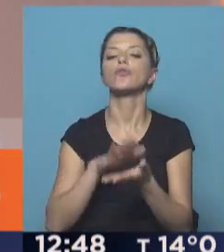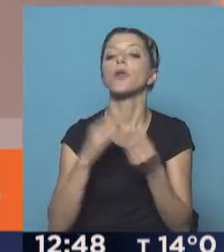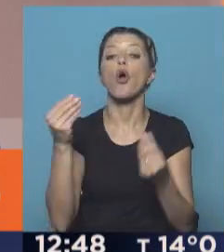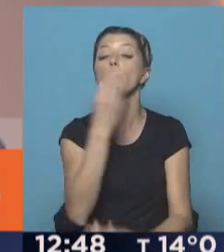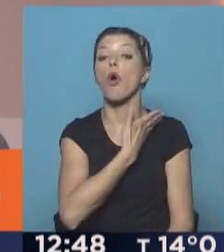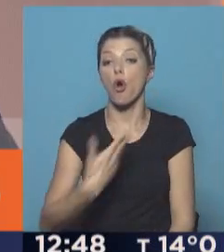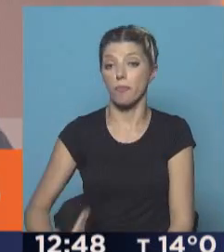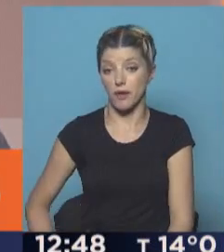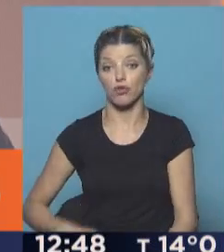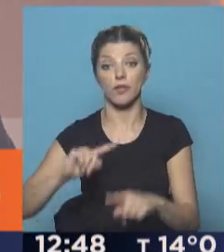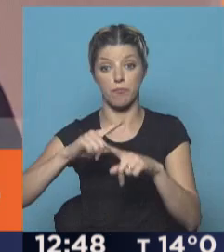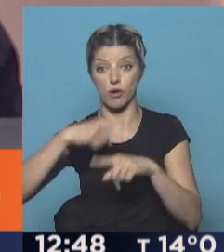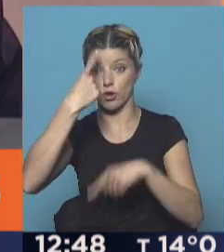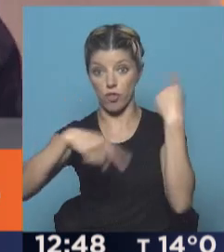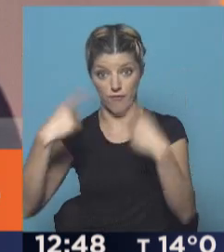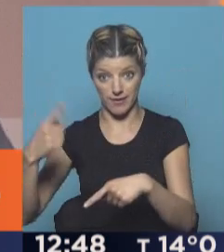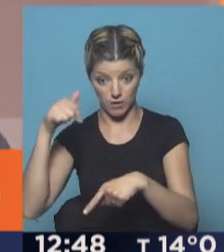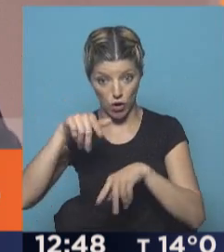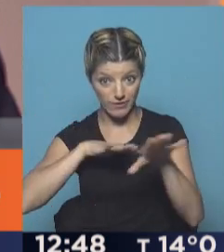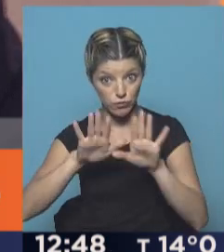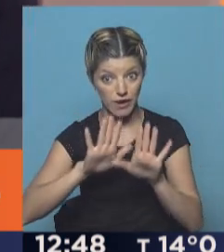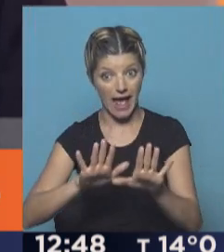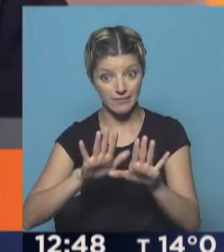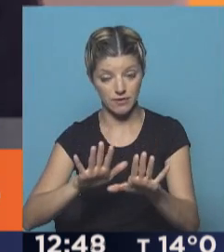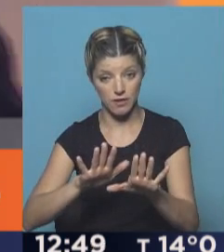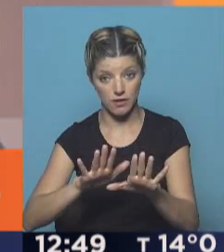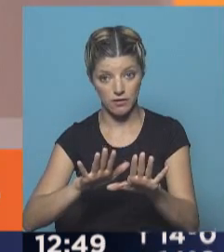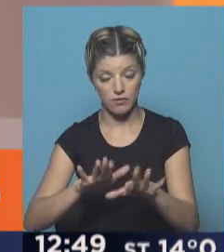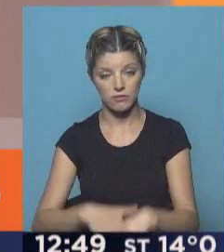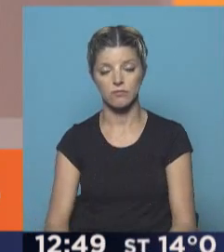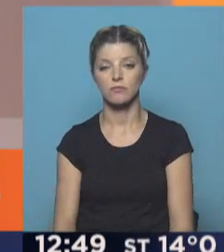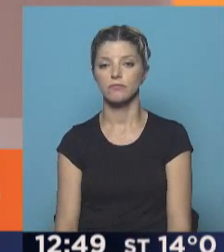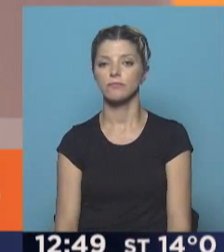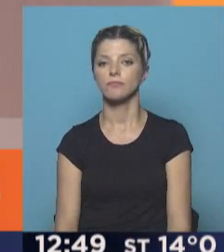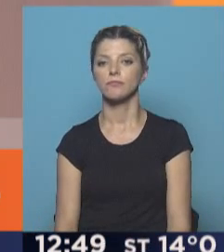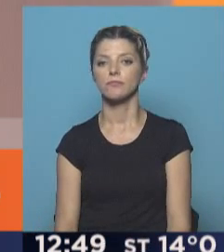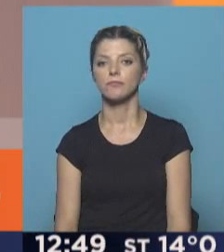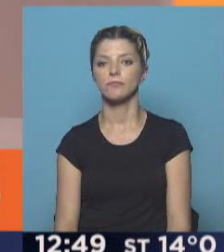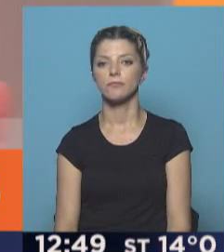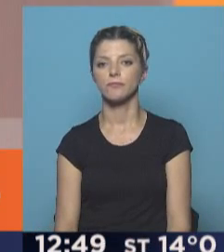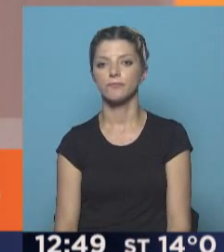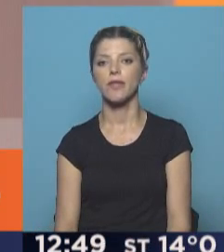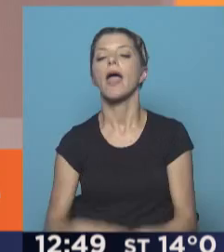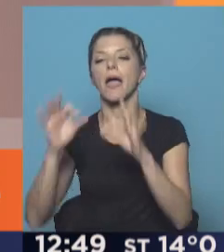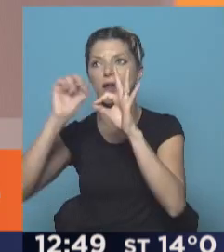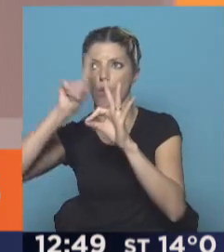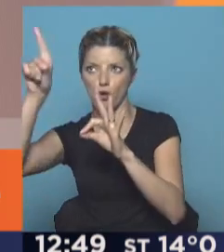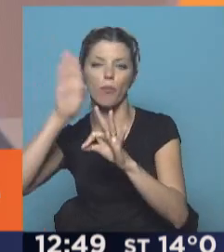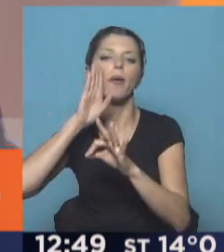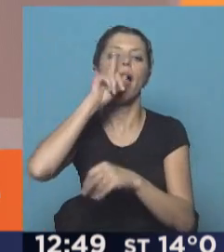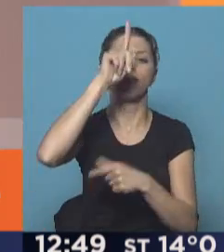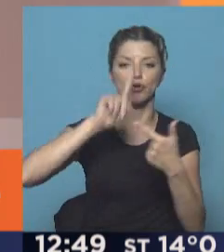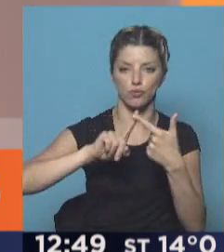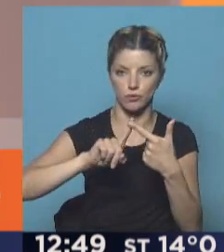las autoridades. Esto está sucediendo fundamentalmente en todo lo que es Europa, Estados Unidos,